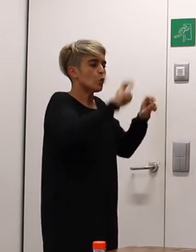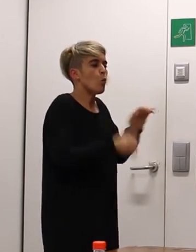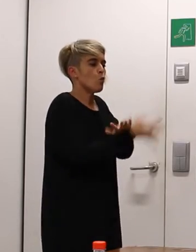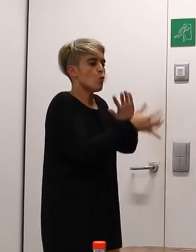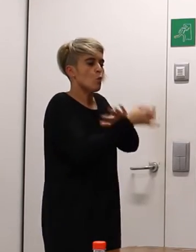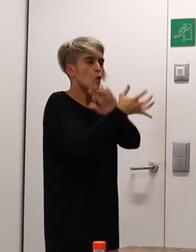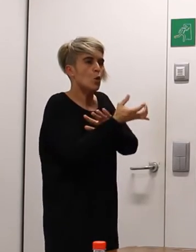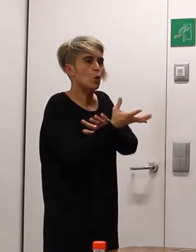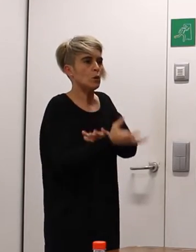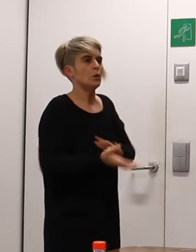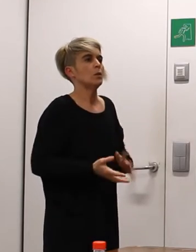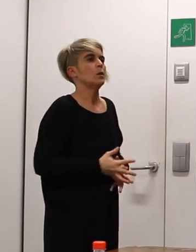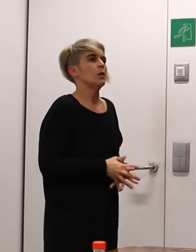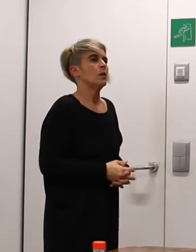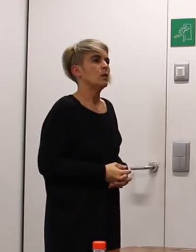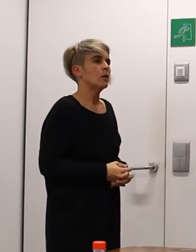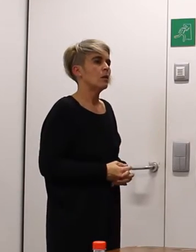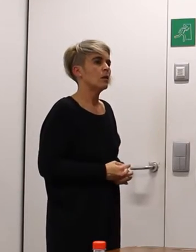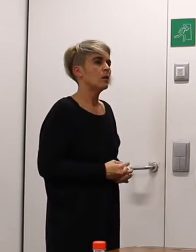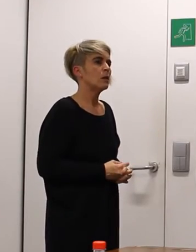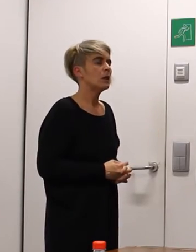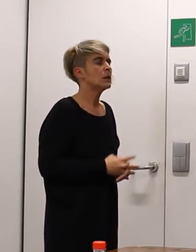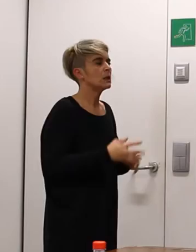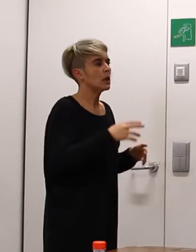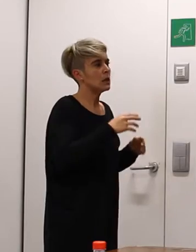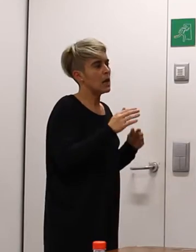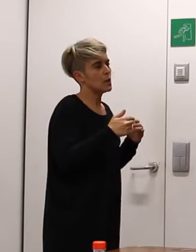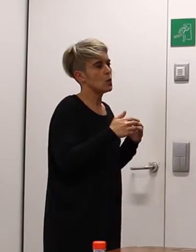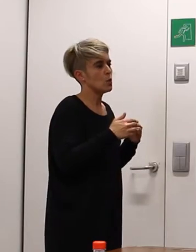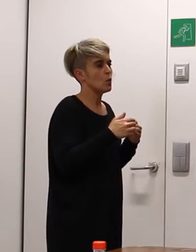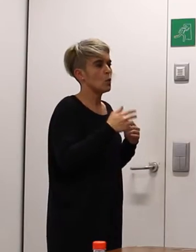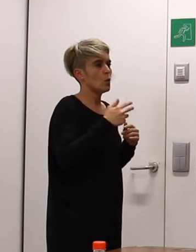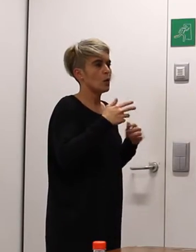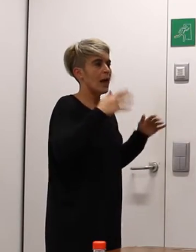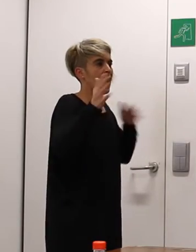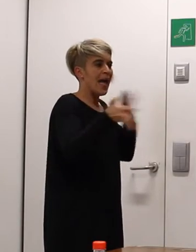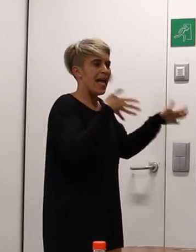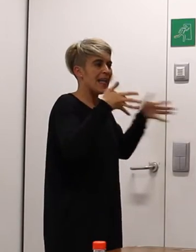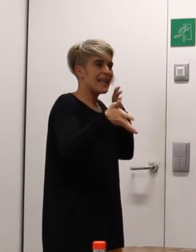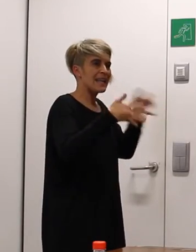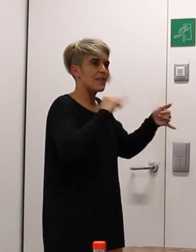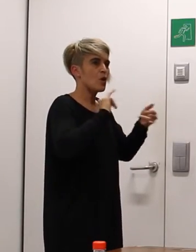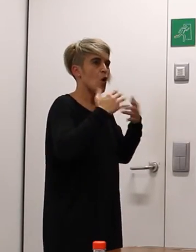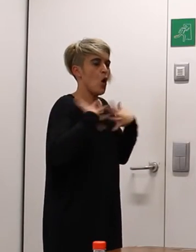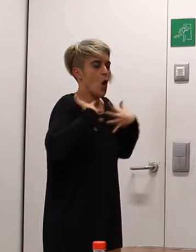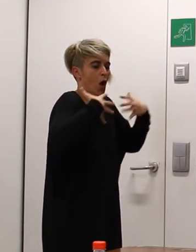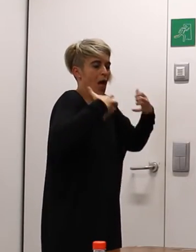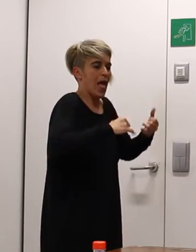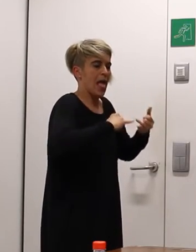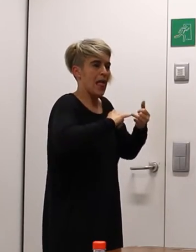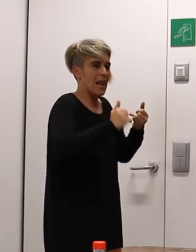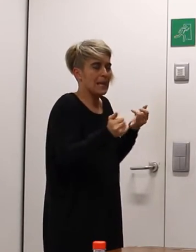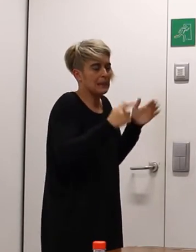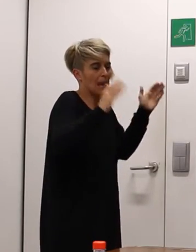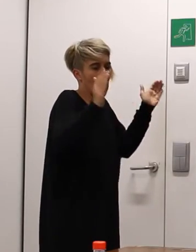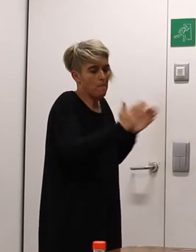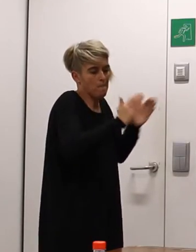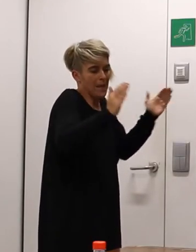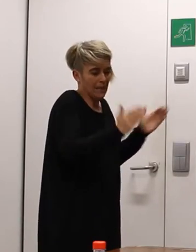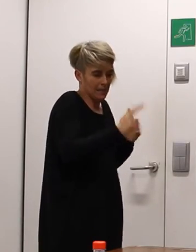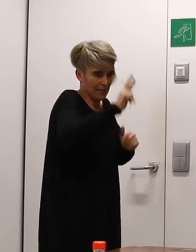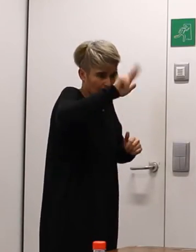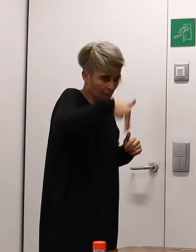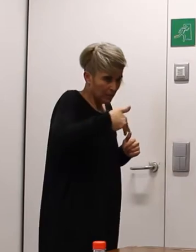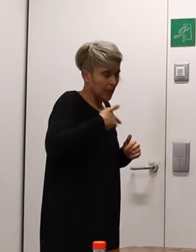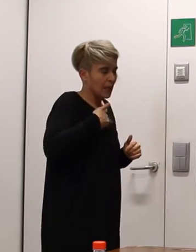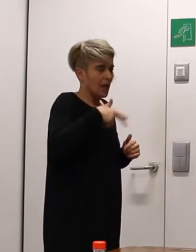contando. Hay una hidroeléctrica pequeña, un pequeño salto de agua, porque las grandes no nos las van a vender, ni podríamos comprarlo.